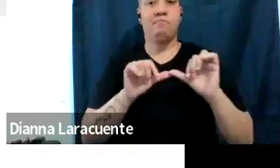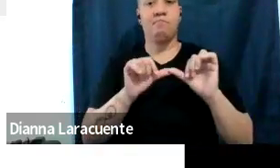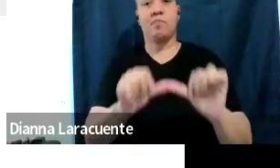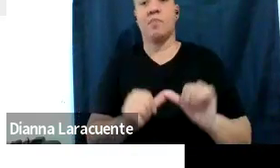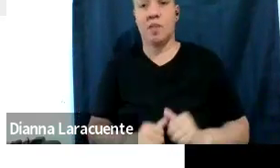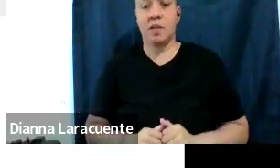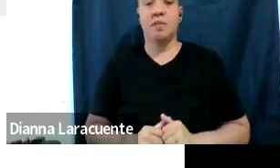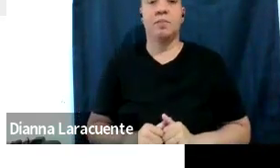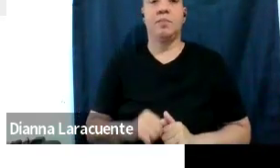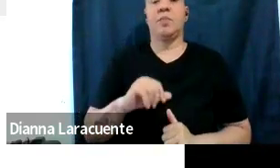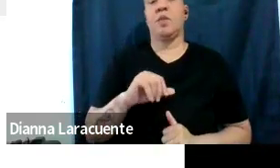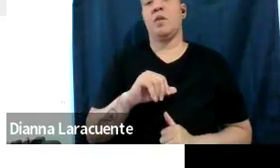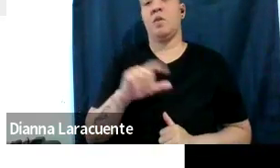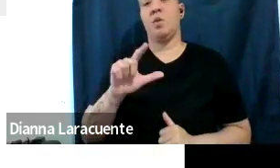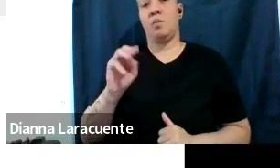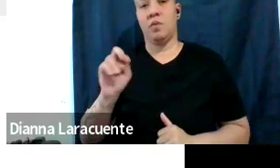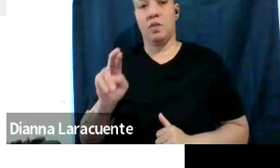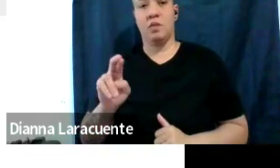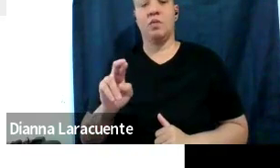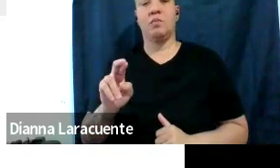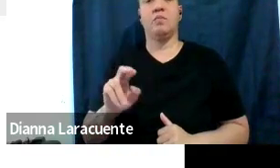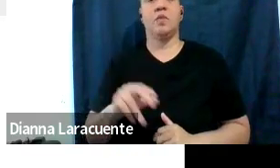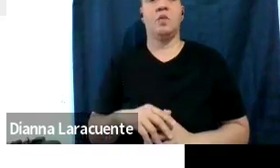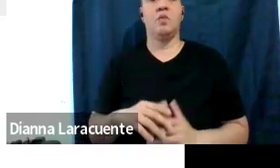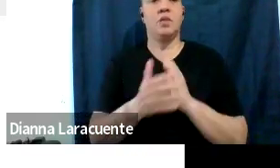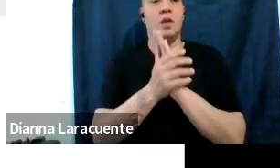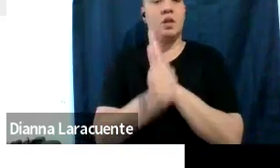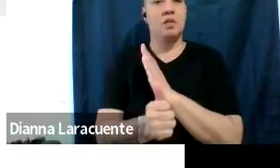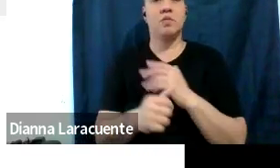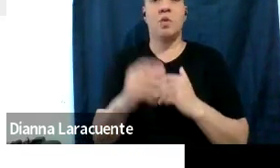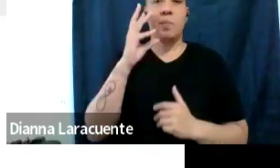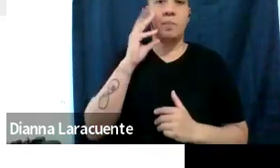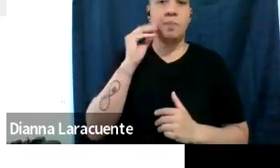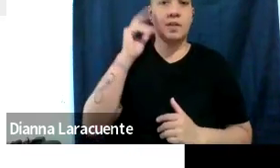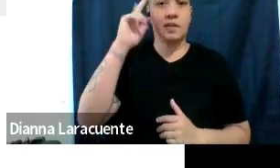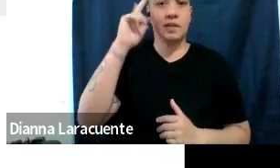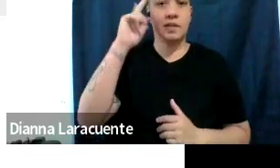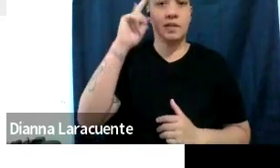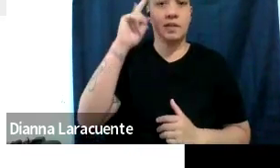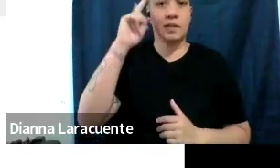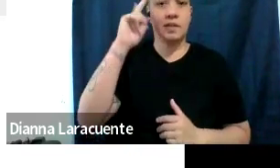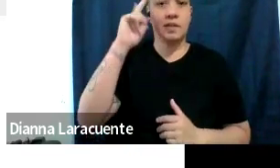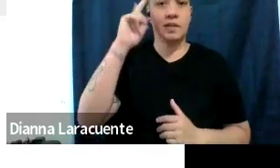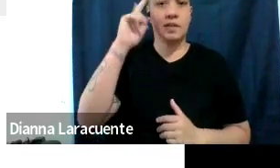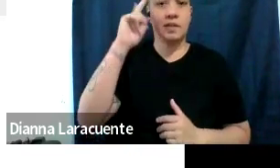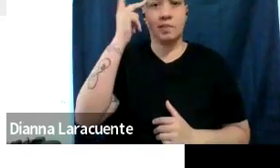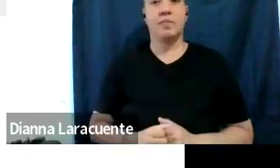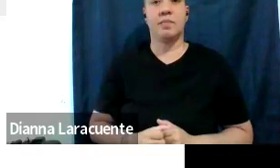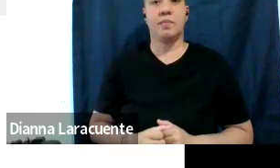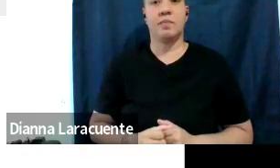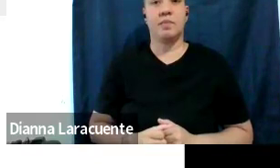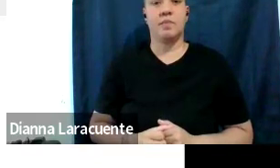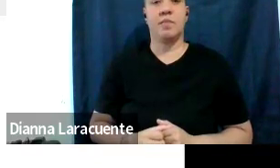Muñoz resulta un comisionado de un talento muy cultivado, de experiencia en la política, hábil en las cuestiones del país, de